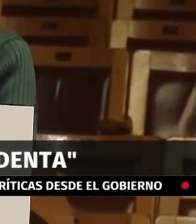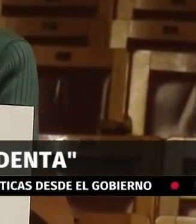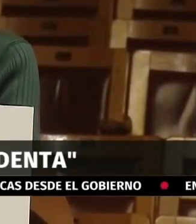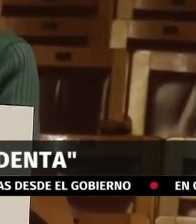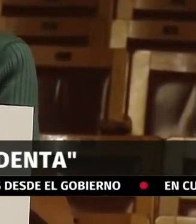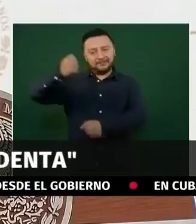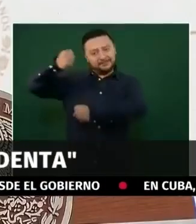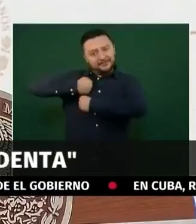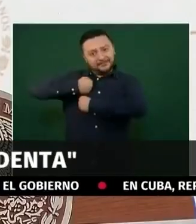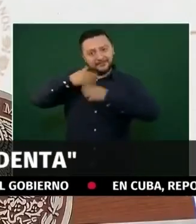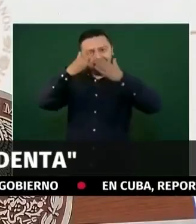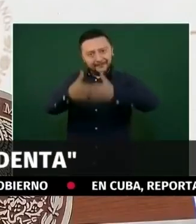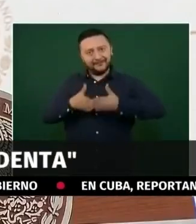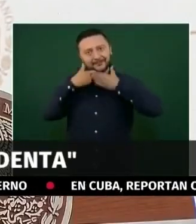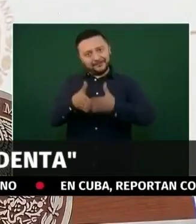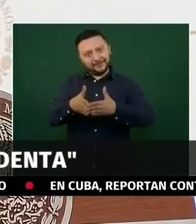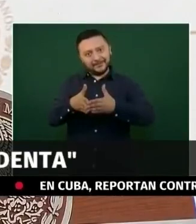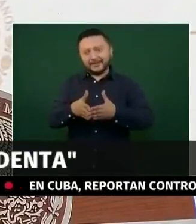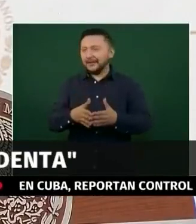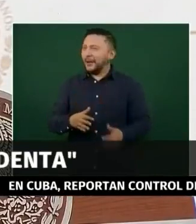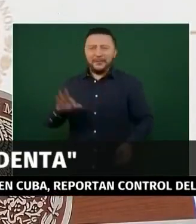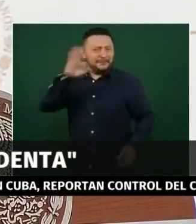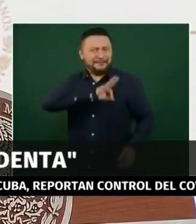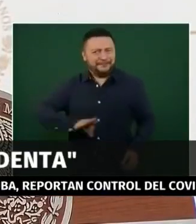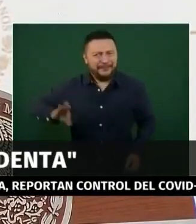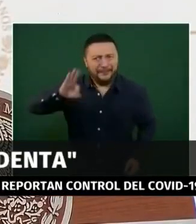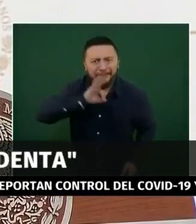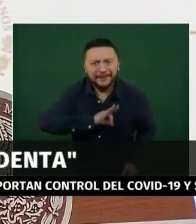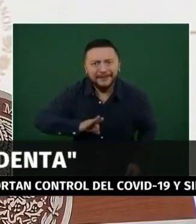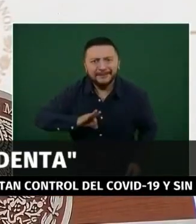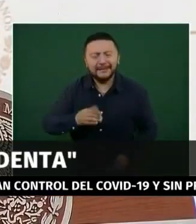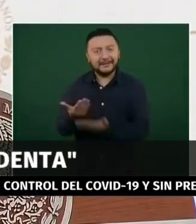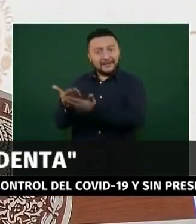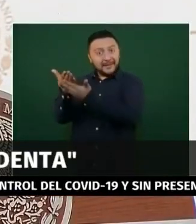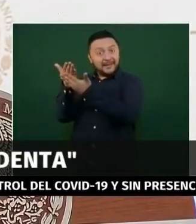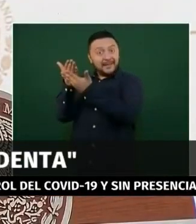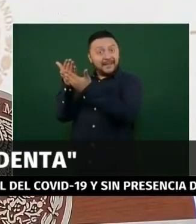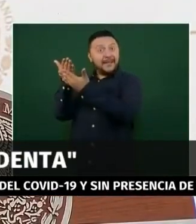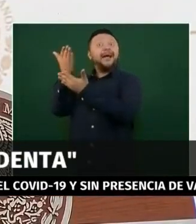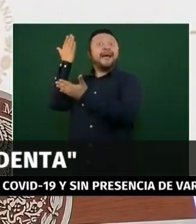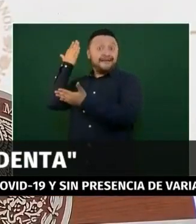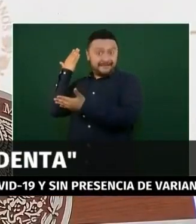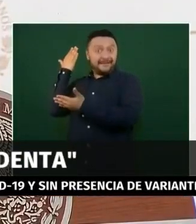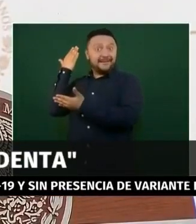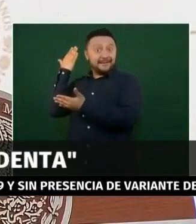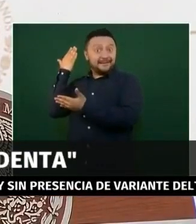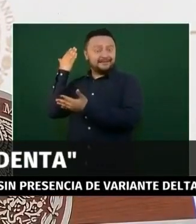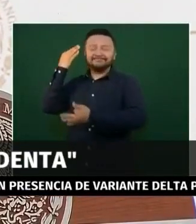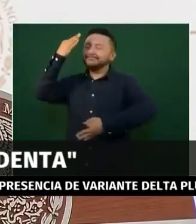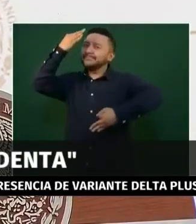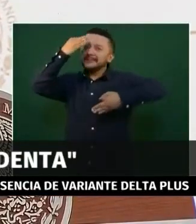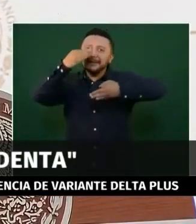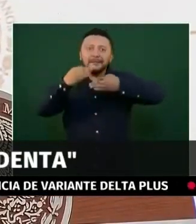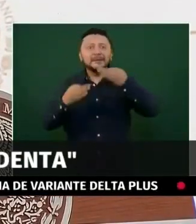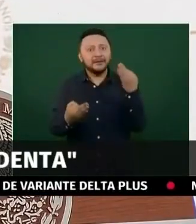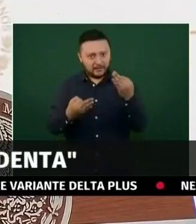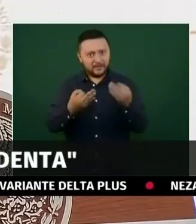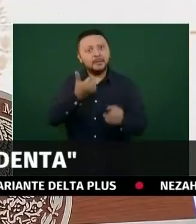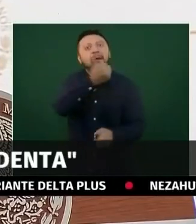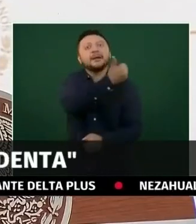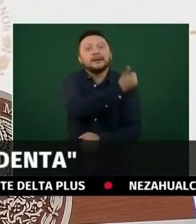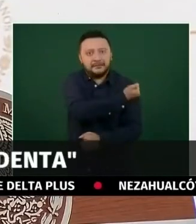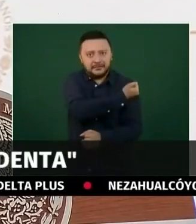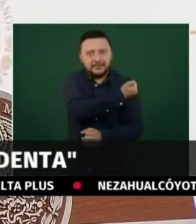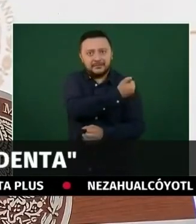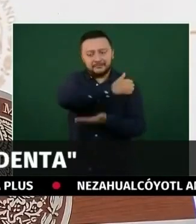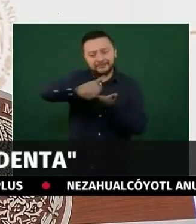otros temas. Sheinbaum dijo que desde hace mucho ha habido candidatas a presidentas de la República, pero en esta ocasión no es solamente un asunto de género, sino